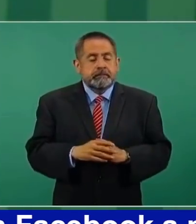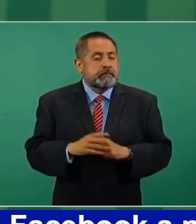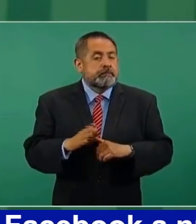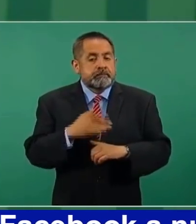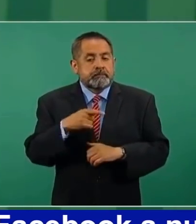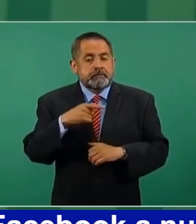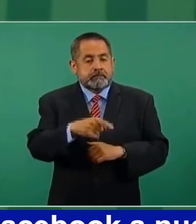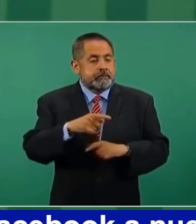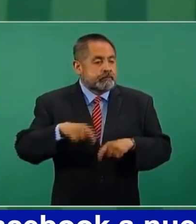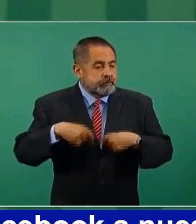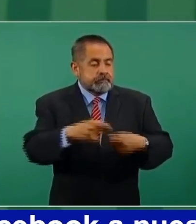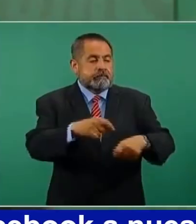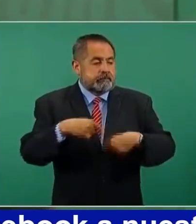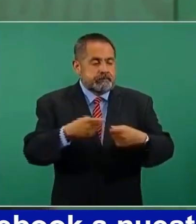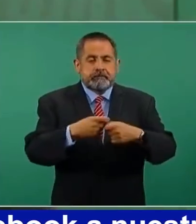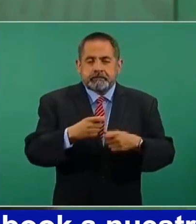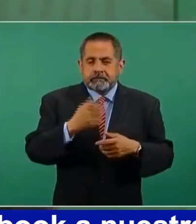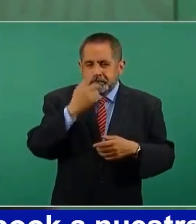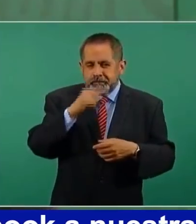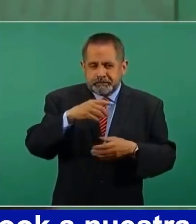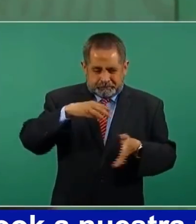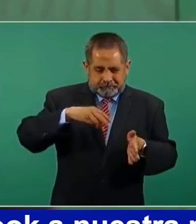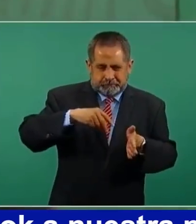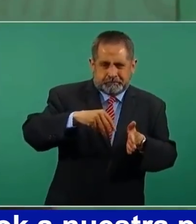por la entrega del fertilizante,